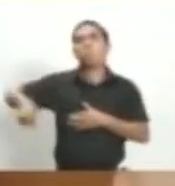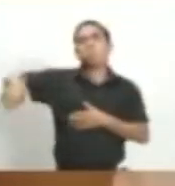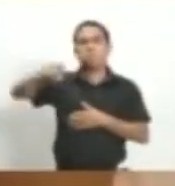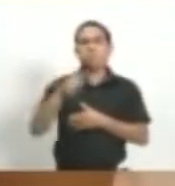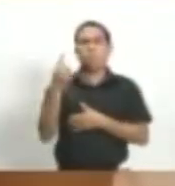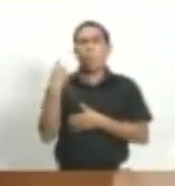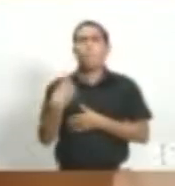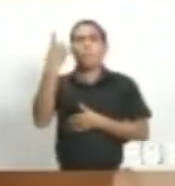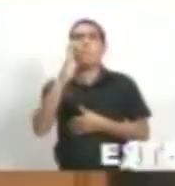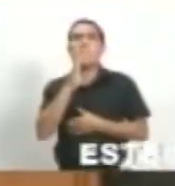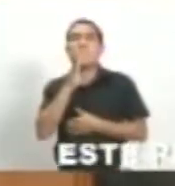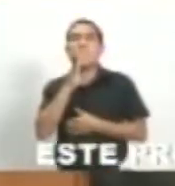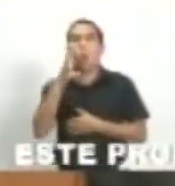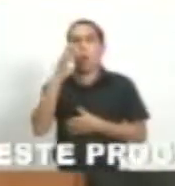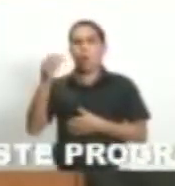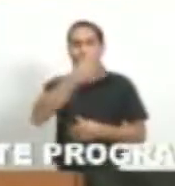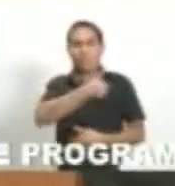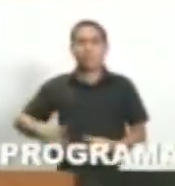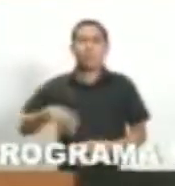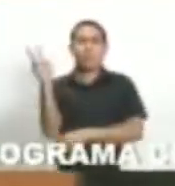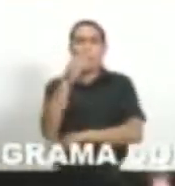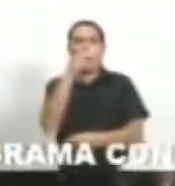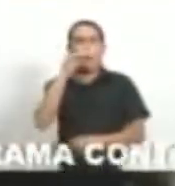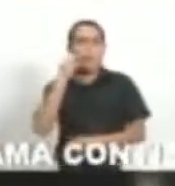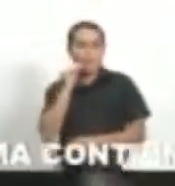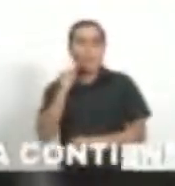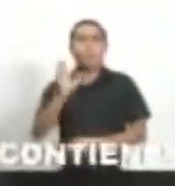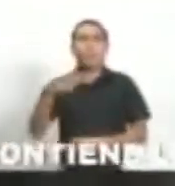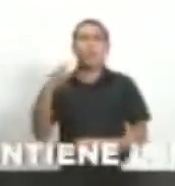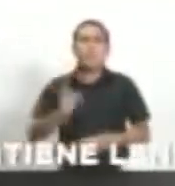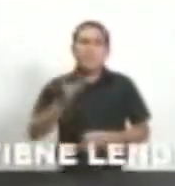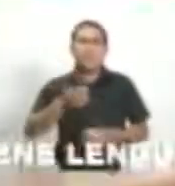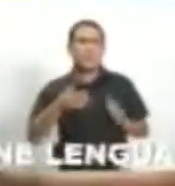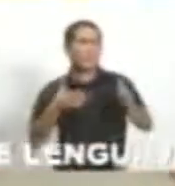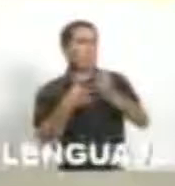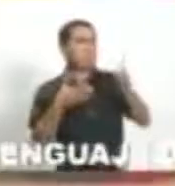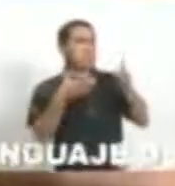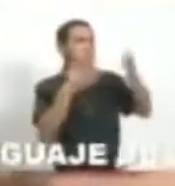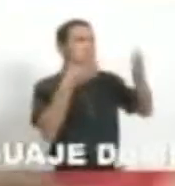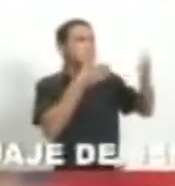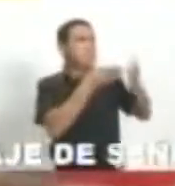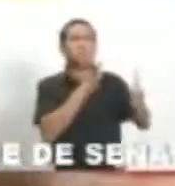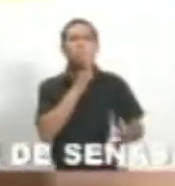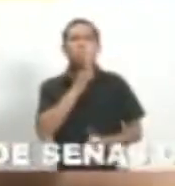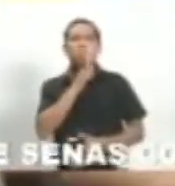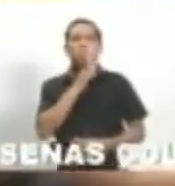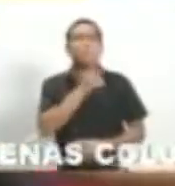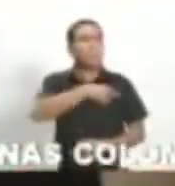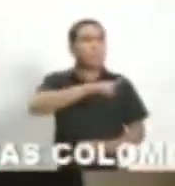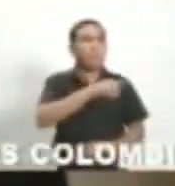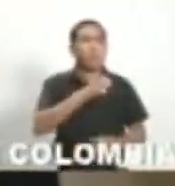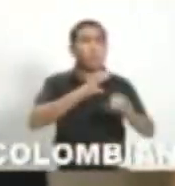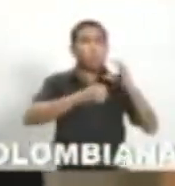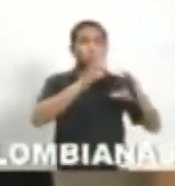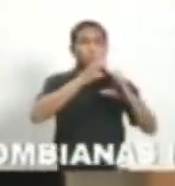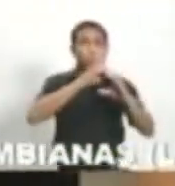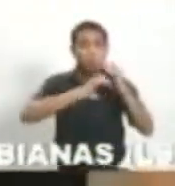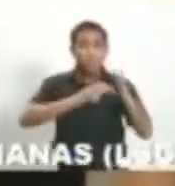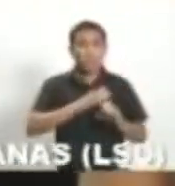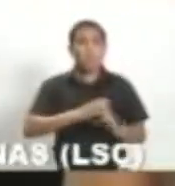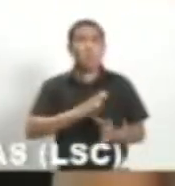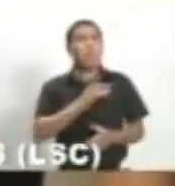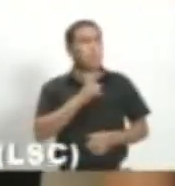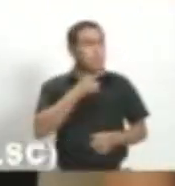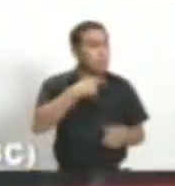contra del presidente Nicolás Maduro, cada día se tornan más agresivos y orientados a silenciar lo que en aras del equilibrio